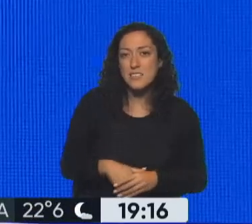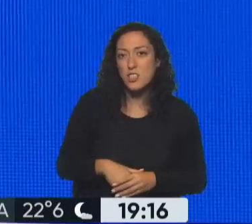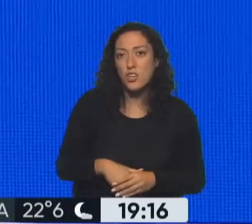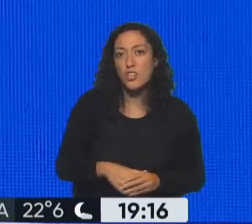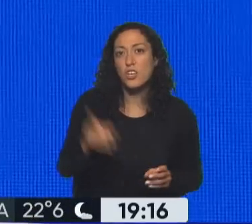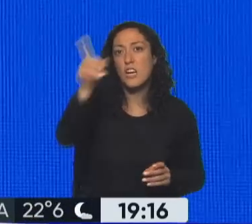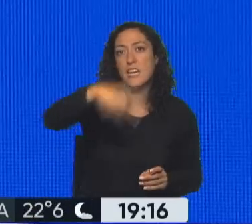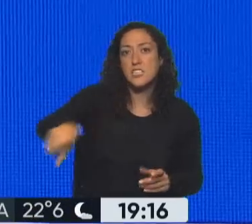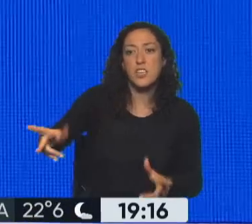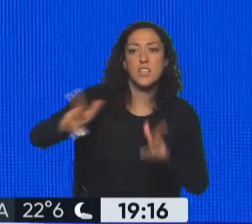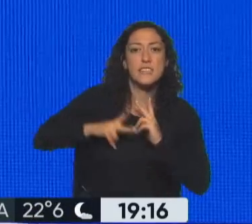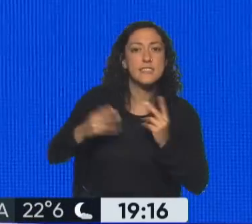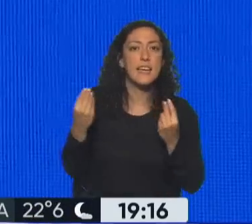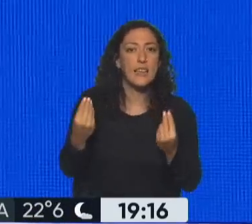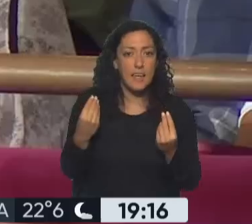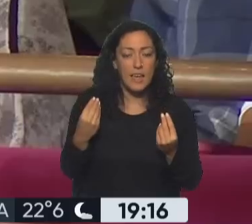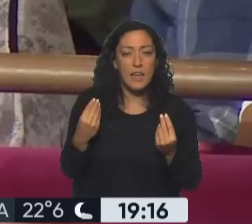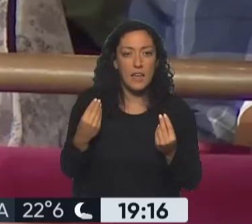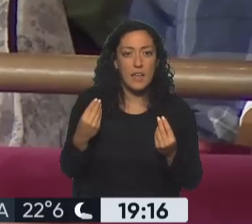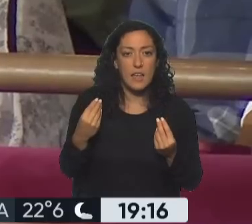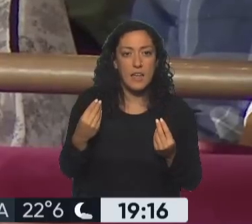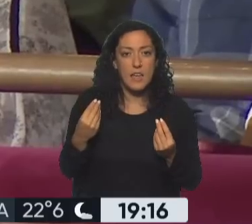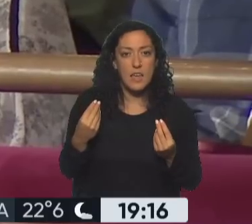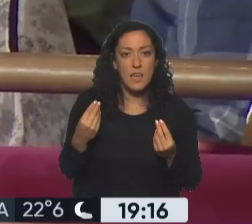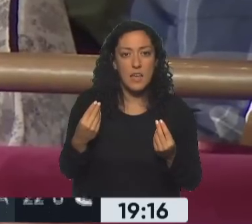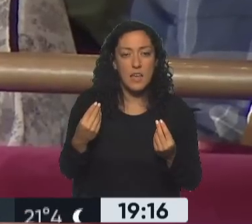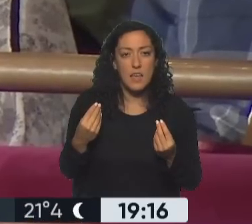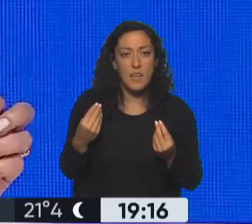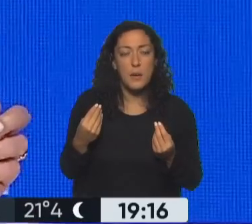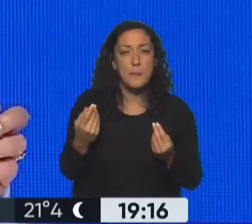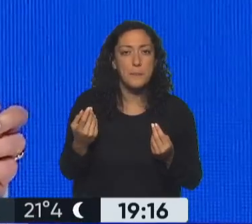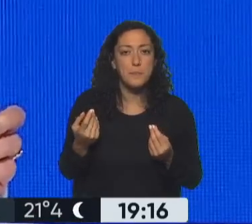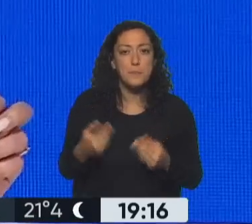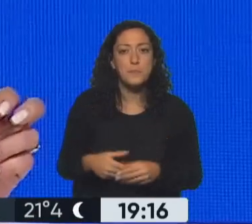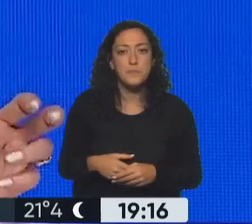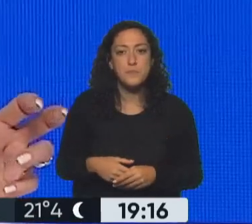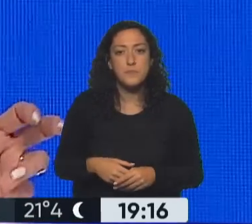decir que lo que fracasó